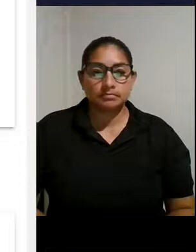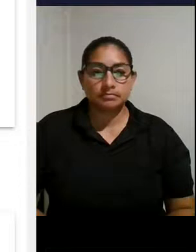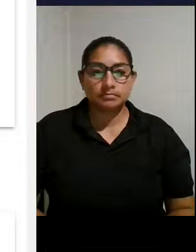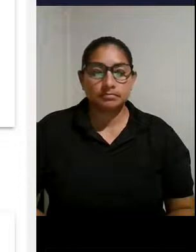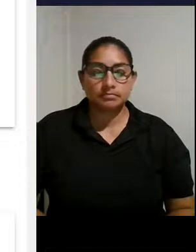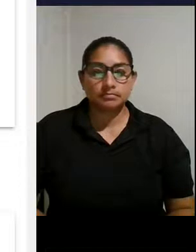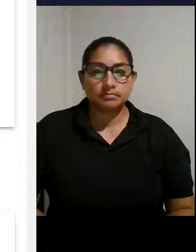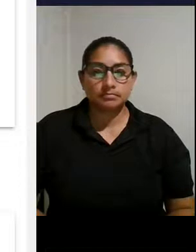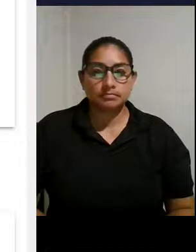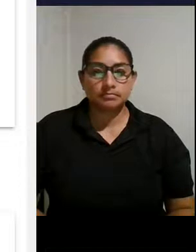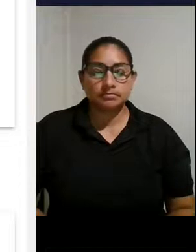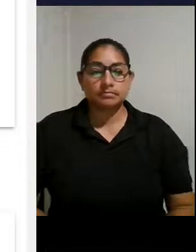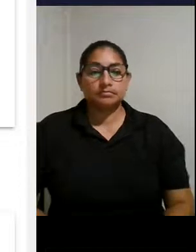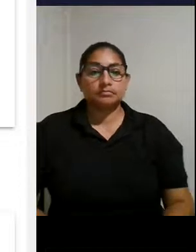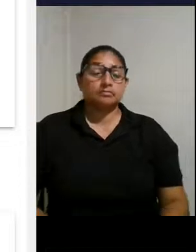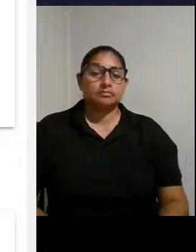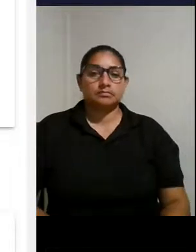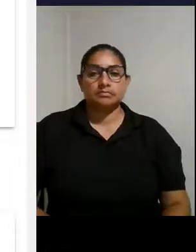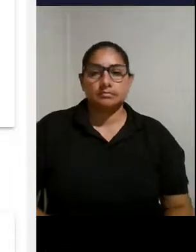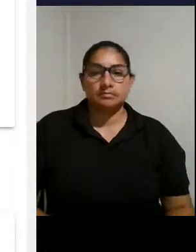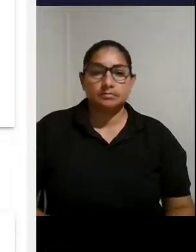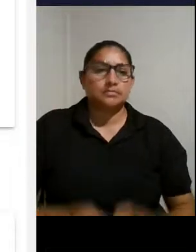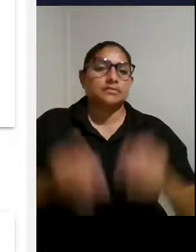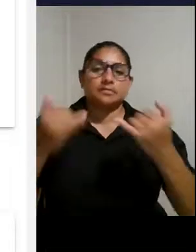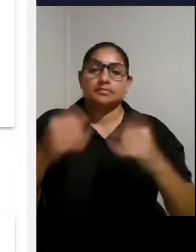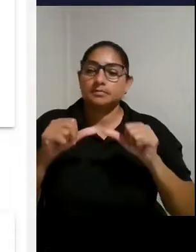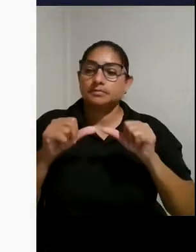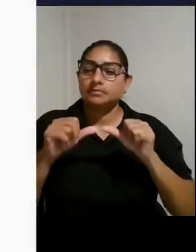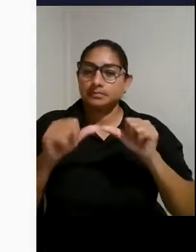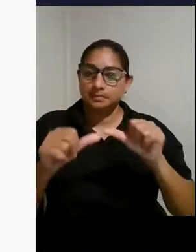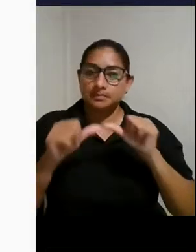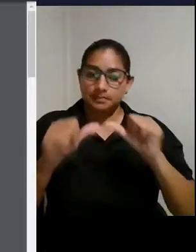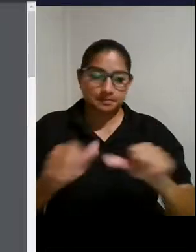Y vamos a hacer un ejercicio.